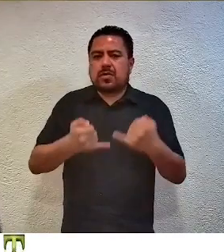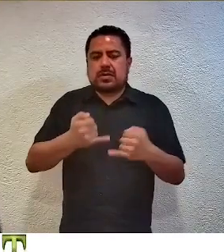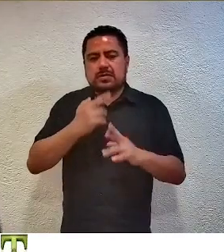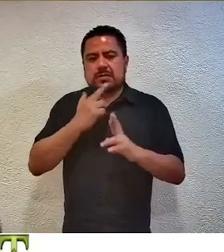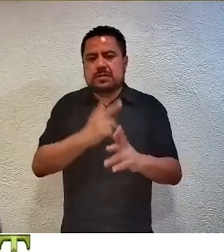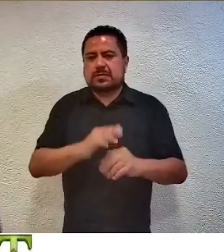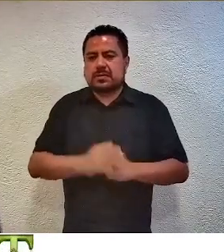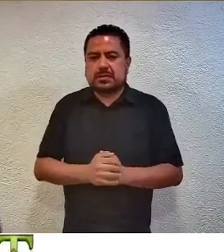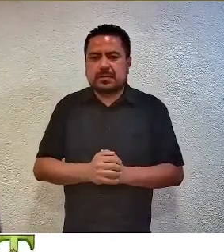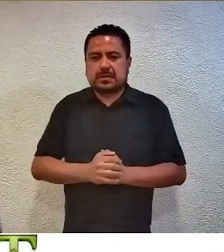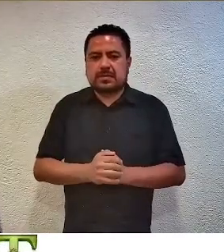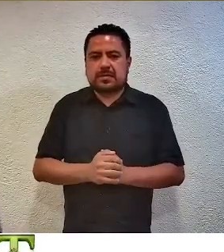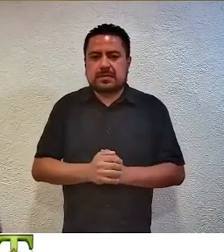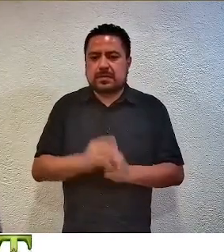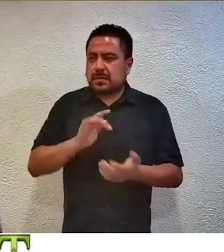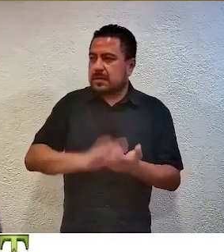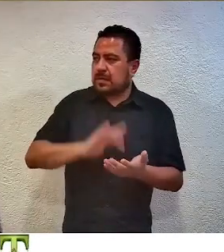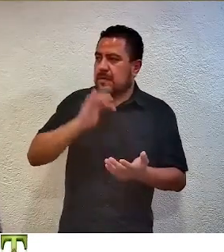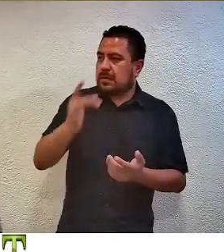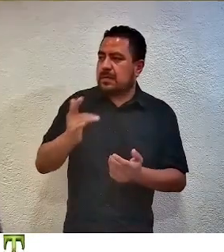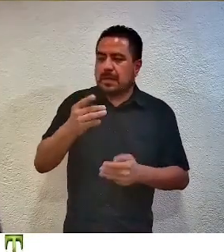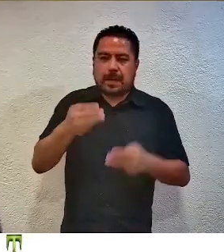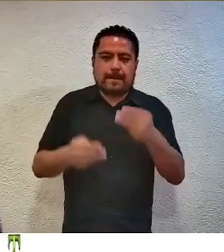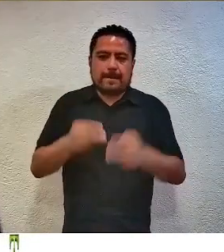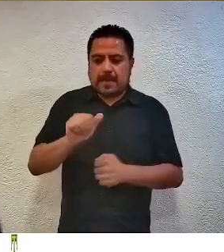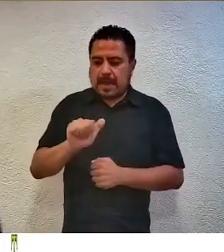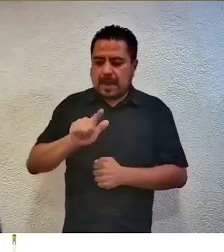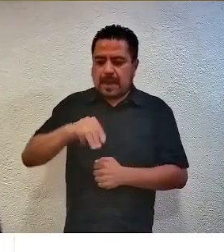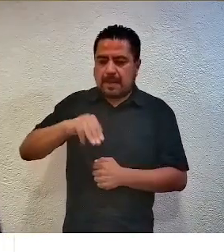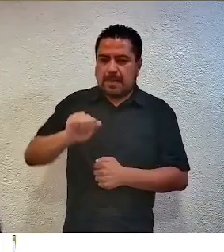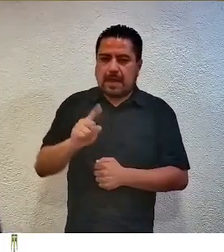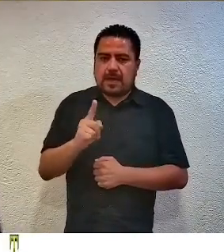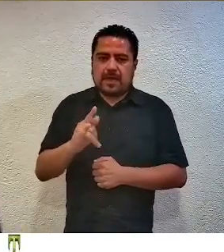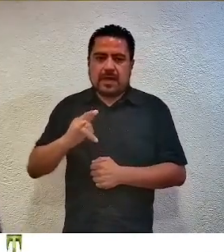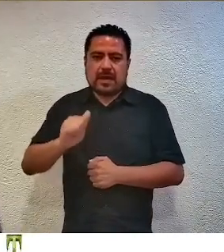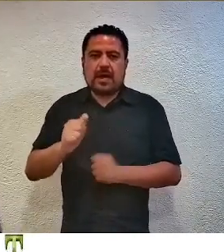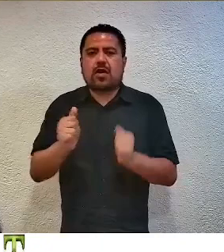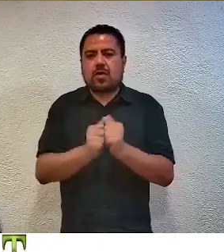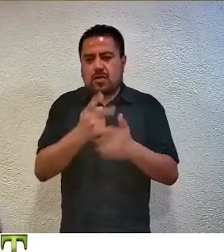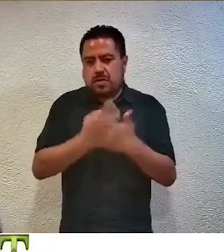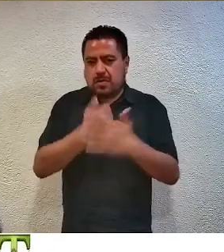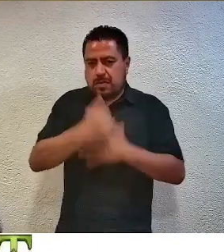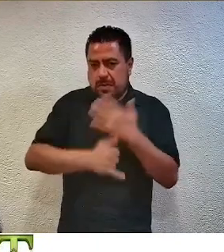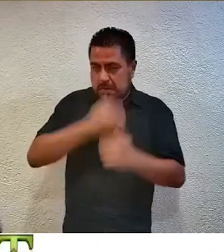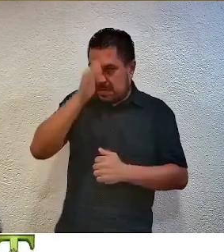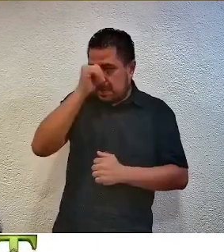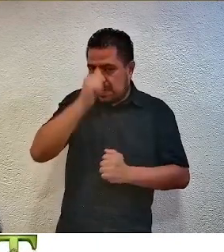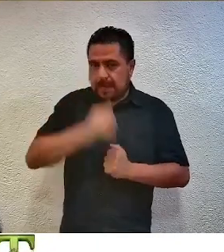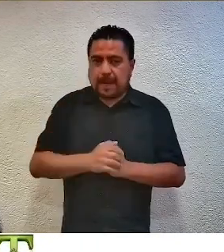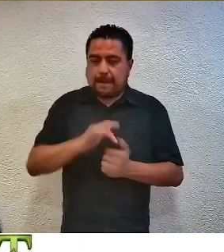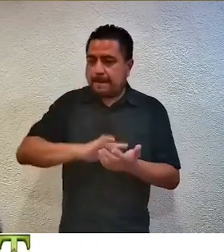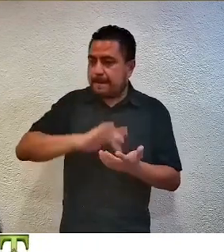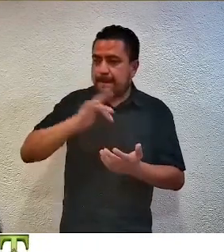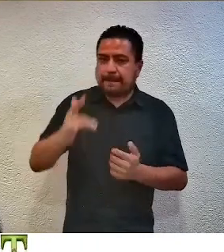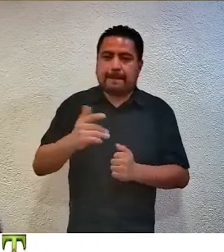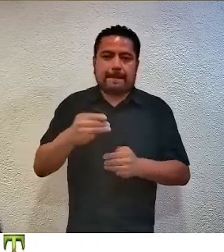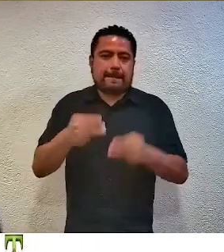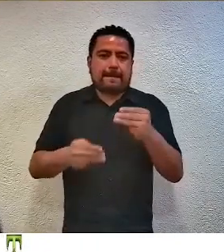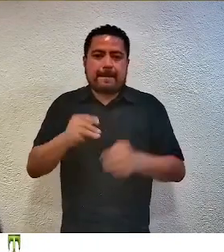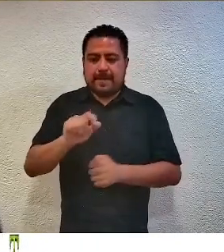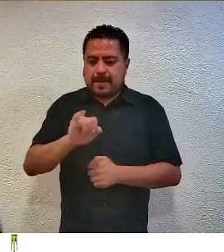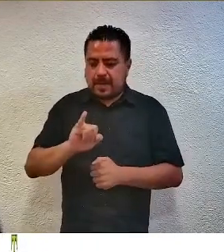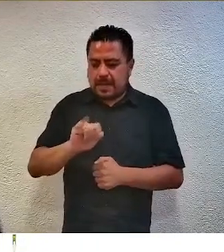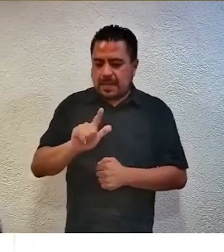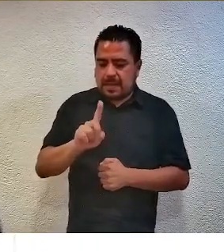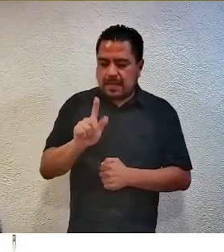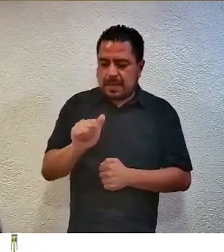resolución. Gracias, magistrado. Magistrada Almadelia Eugenio Alcaraz. Con el proyecto. Gracias, magistrada. Magistrada Hilda Rosa